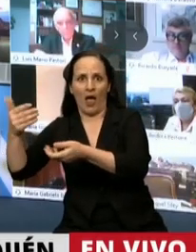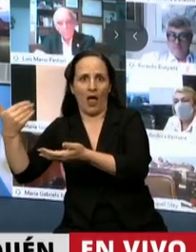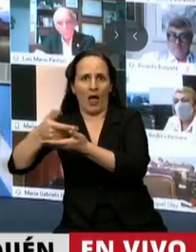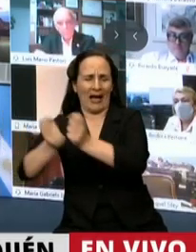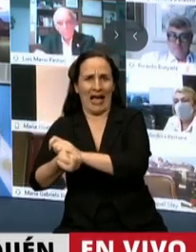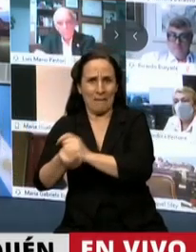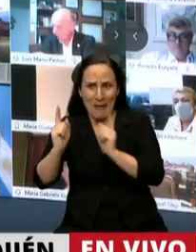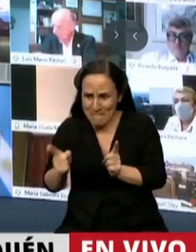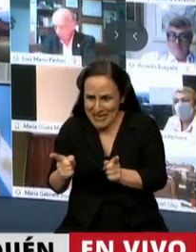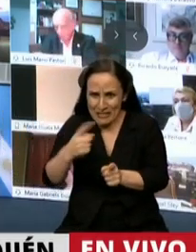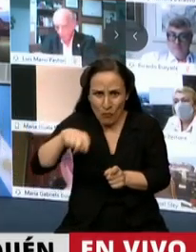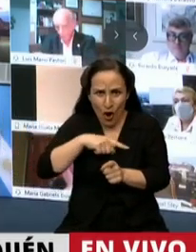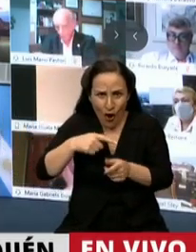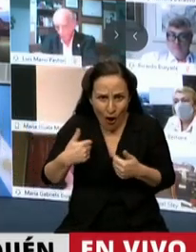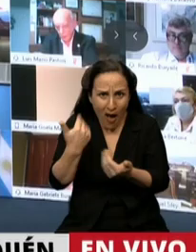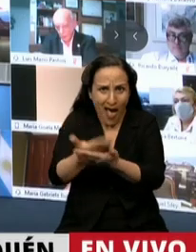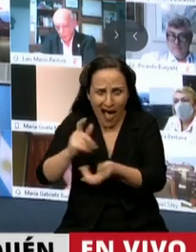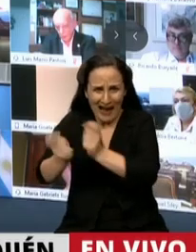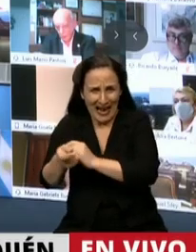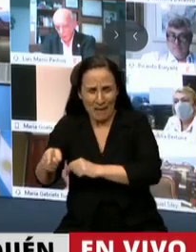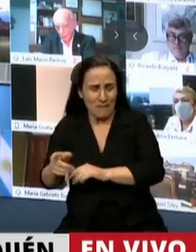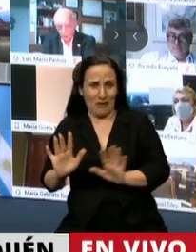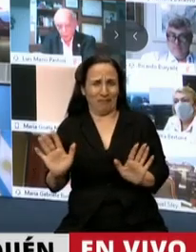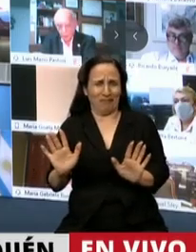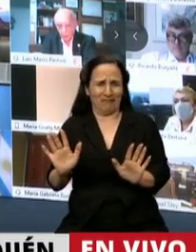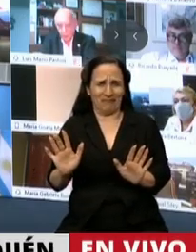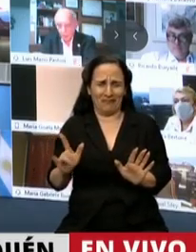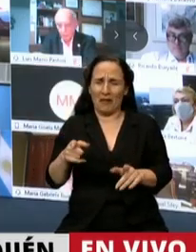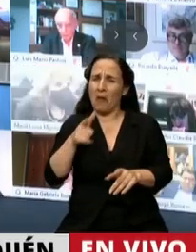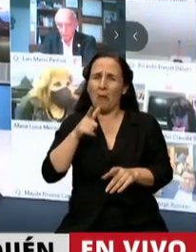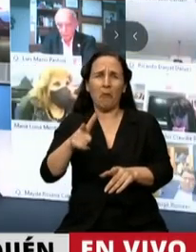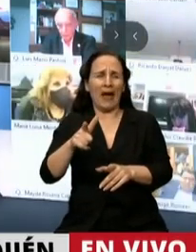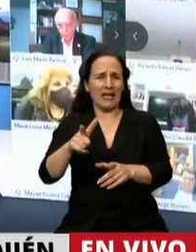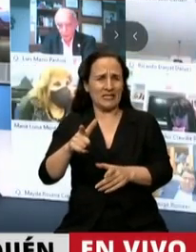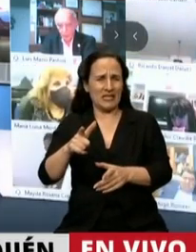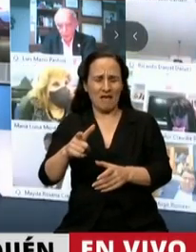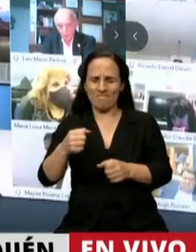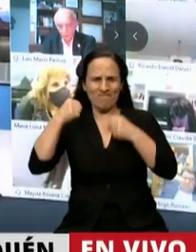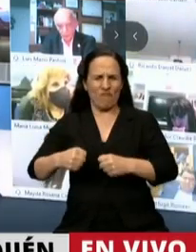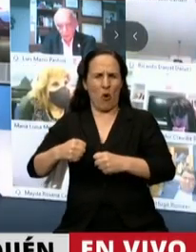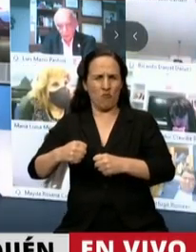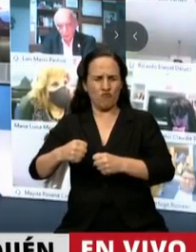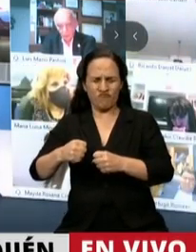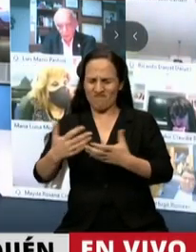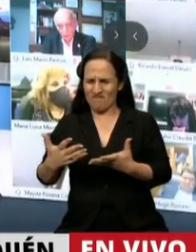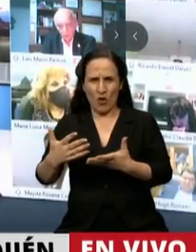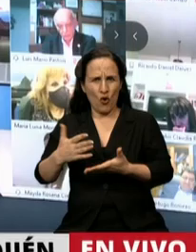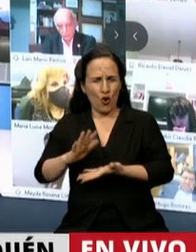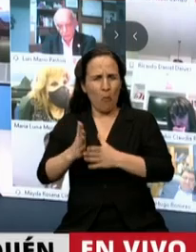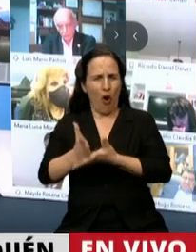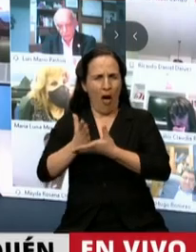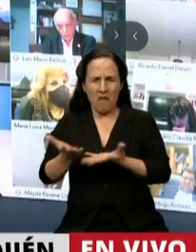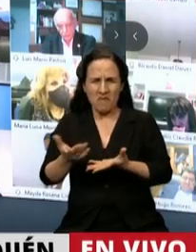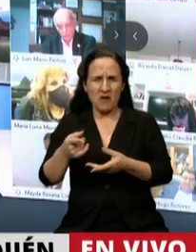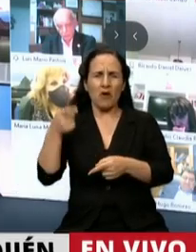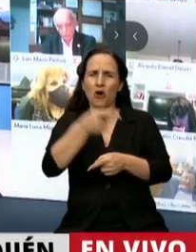impulsó? También debo decir que no se entiende tanta obstinación y prejuicios con las grandes